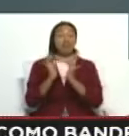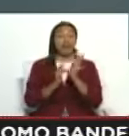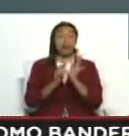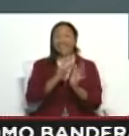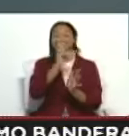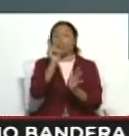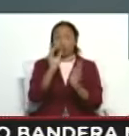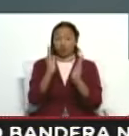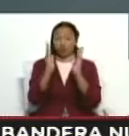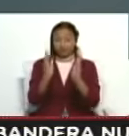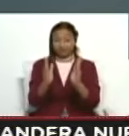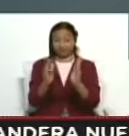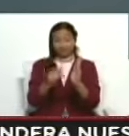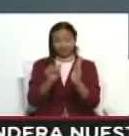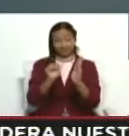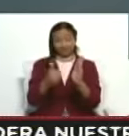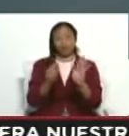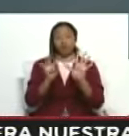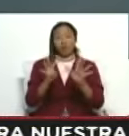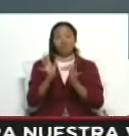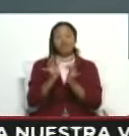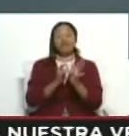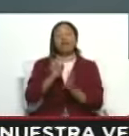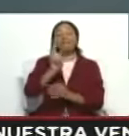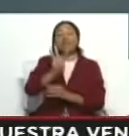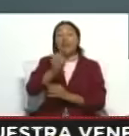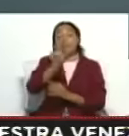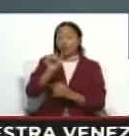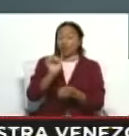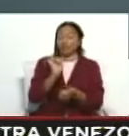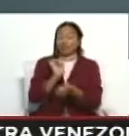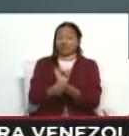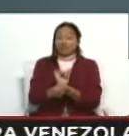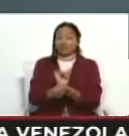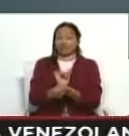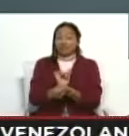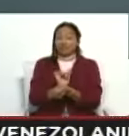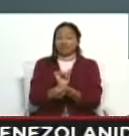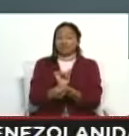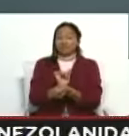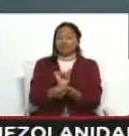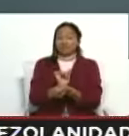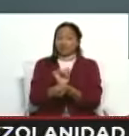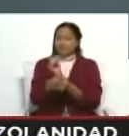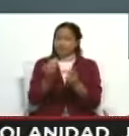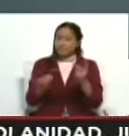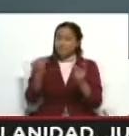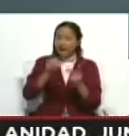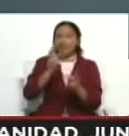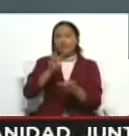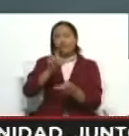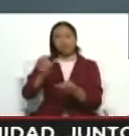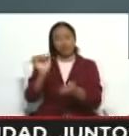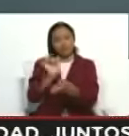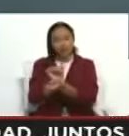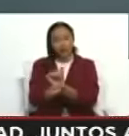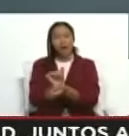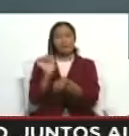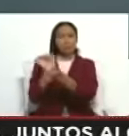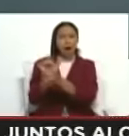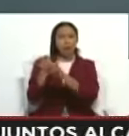fase con 3 detenidos, fueron luego sumándose otros 3 más, luego otros 3